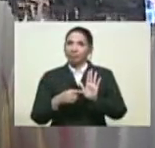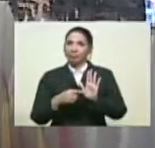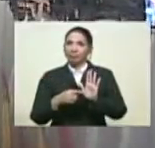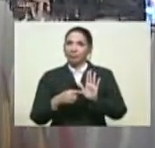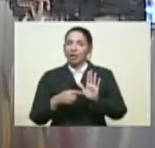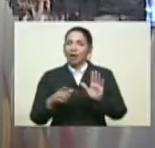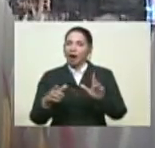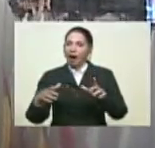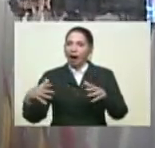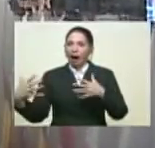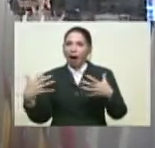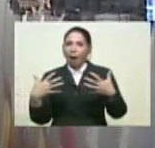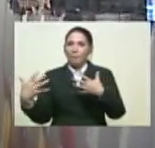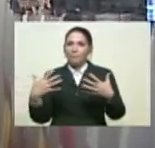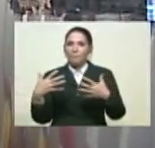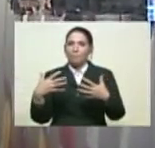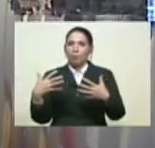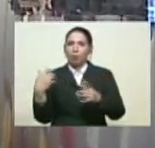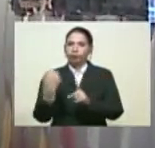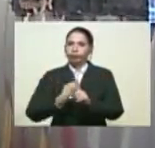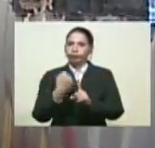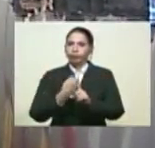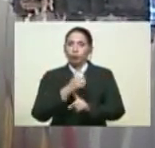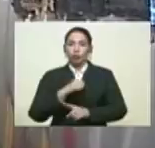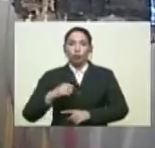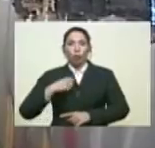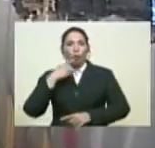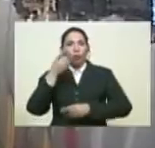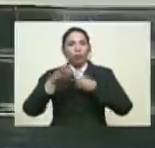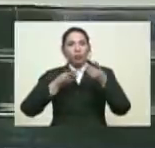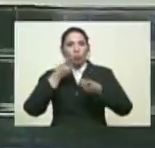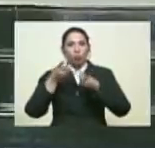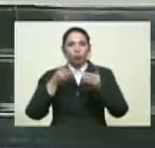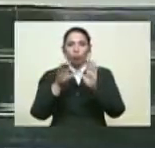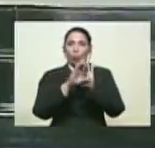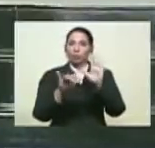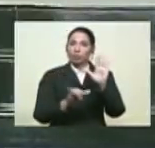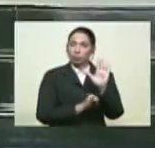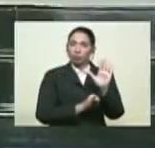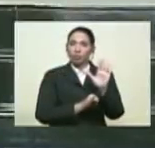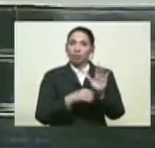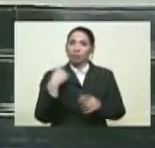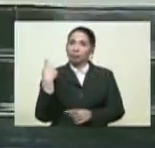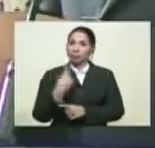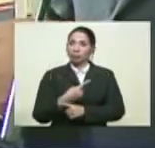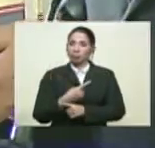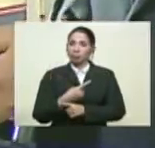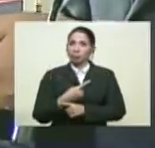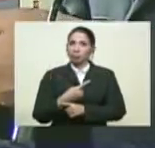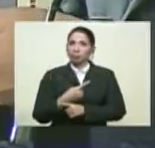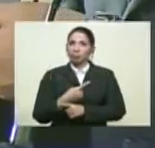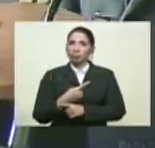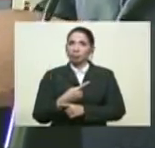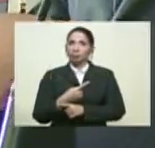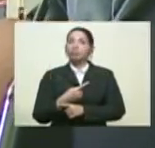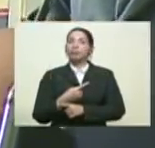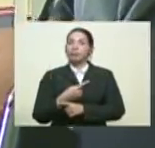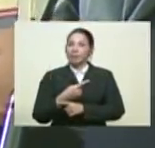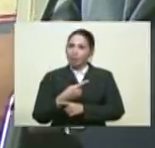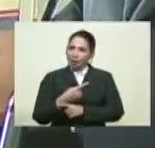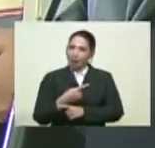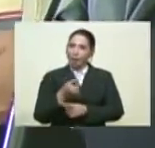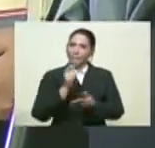batalla, no solo en el discurso en los congresos constituyentes, sino tuvo que dejar la palabra